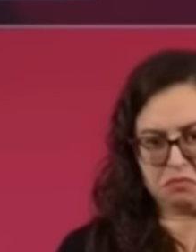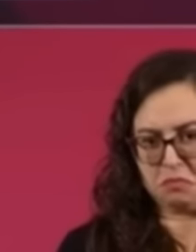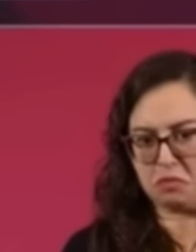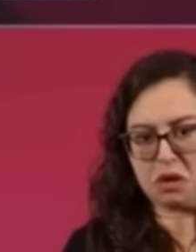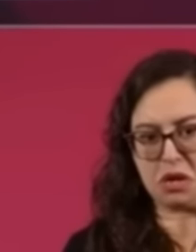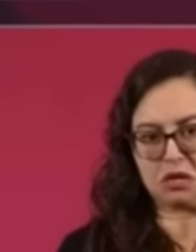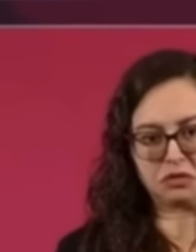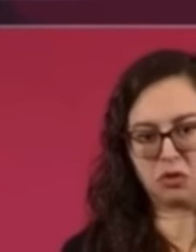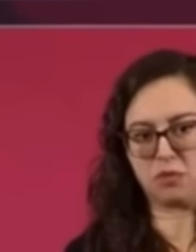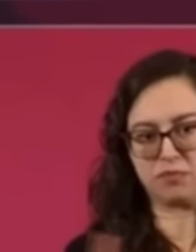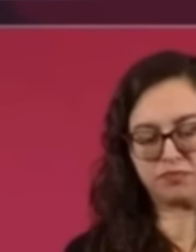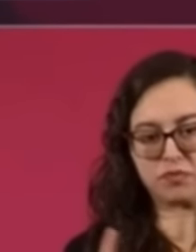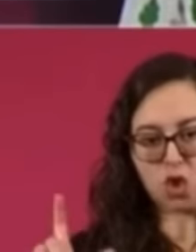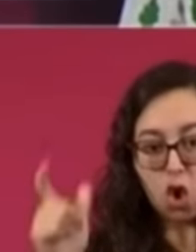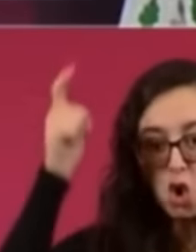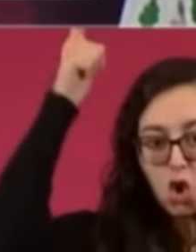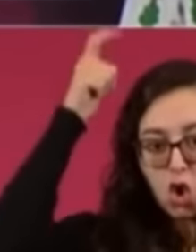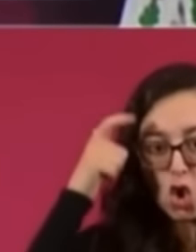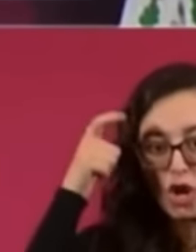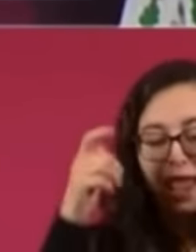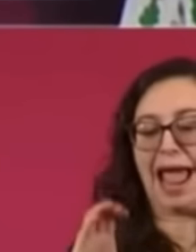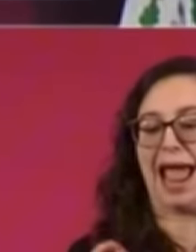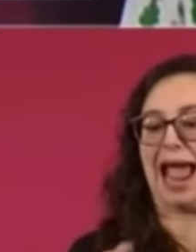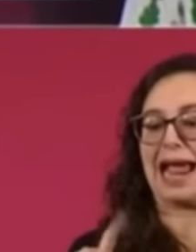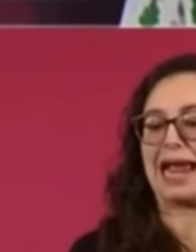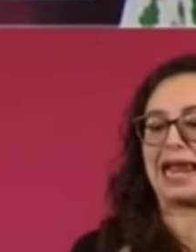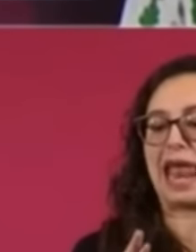Claudia Carlota de México.